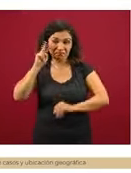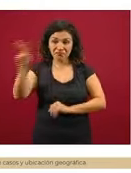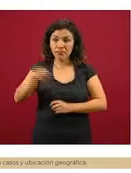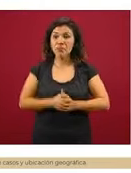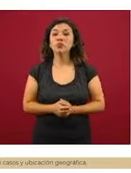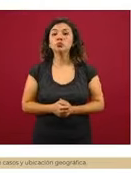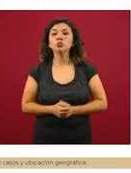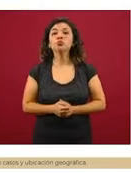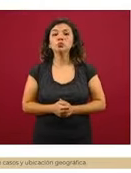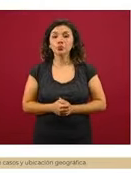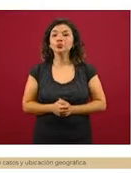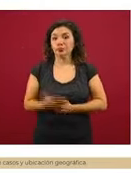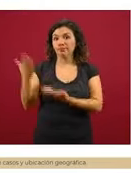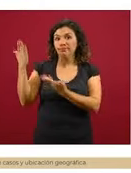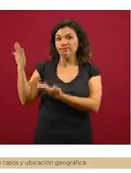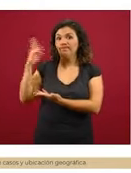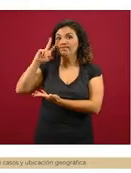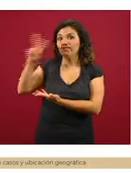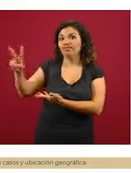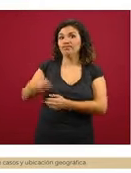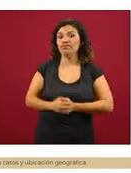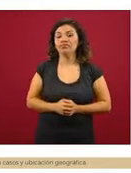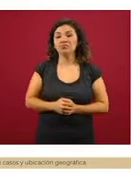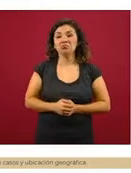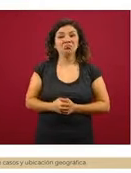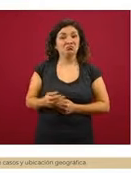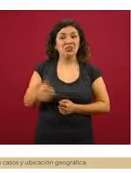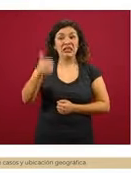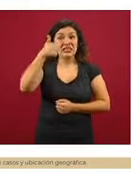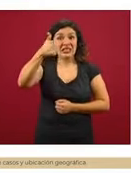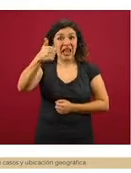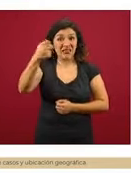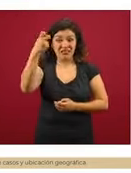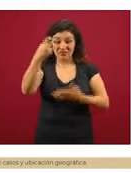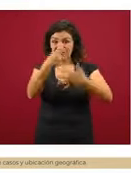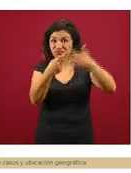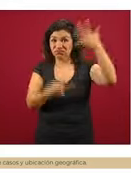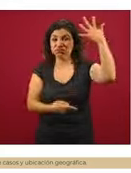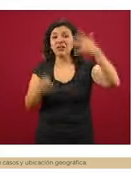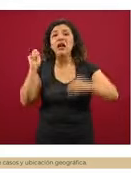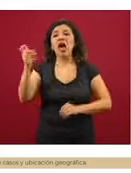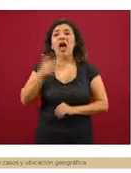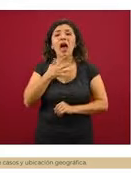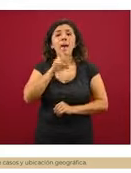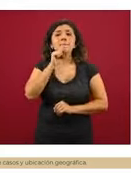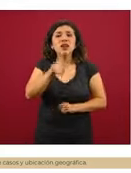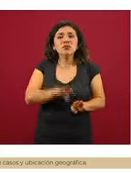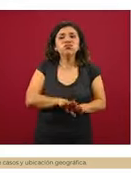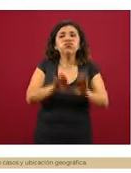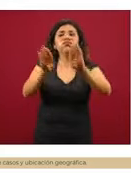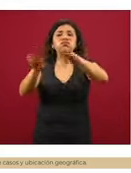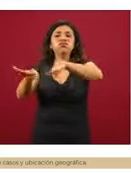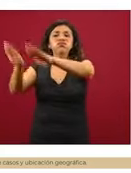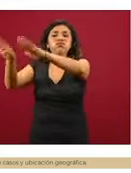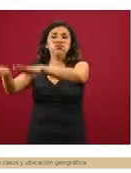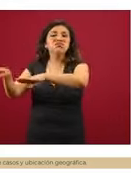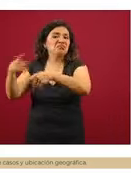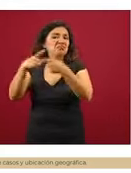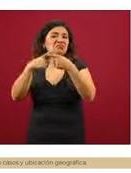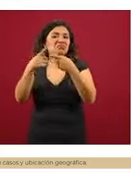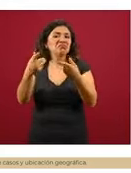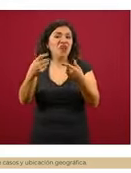Guanajuato. Aquí está, prácticamente todos estos 6 municipios tienen un mismo comportamiento,